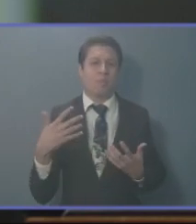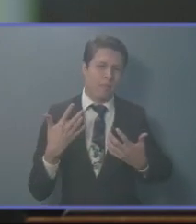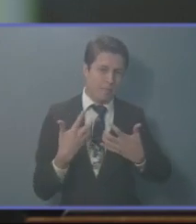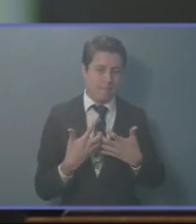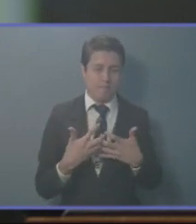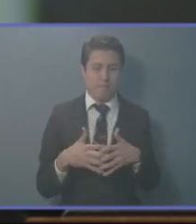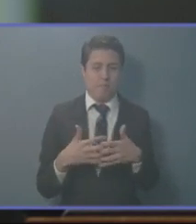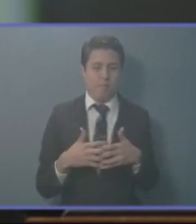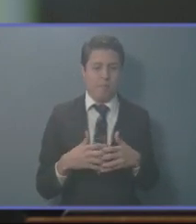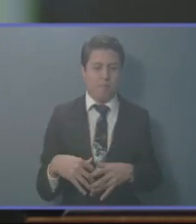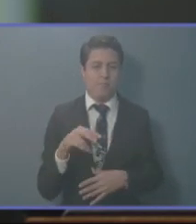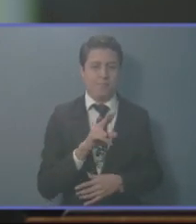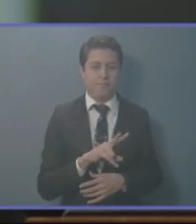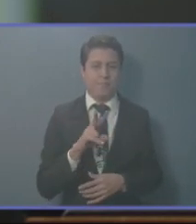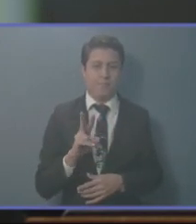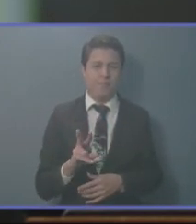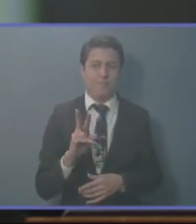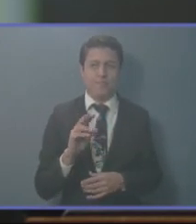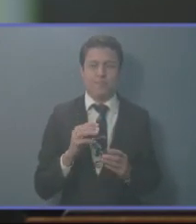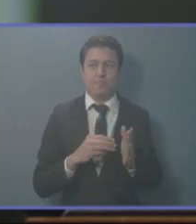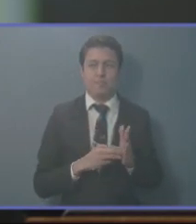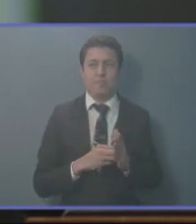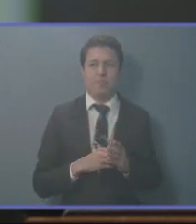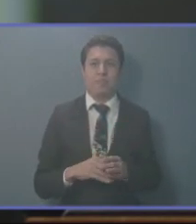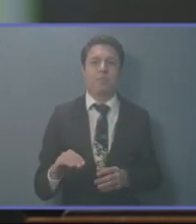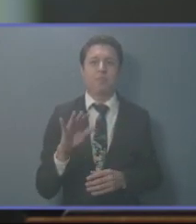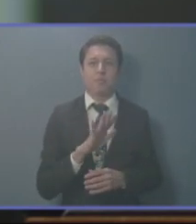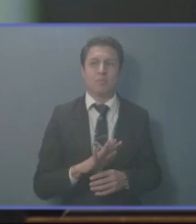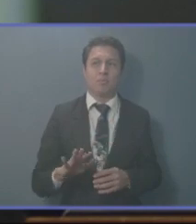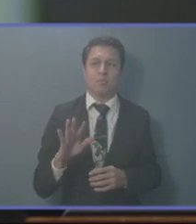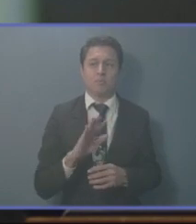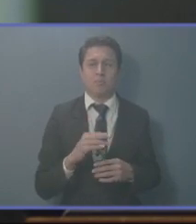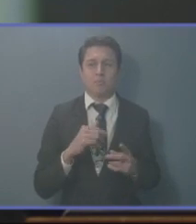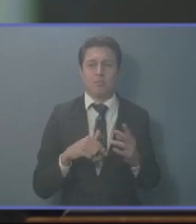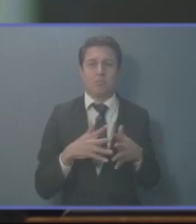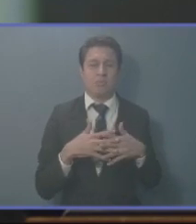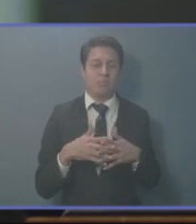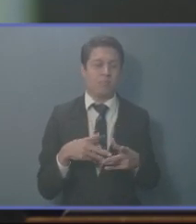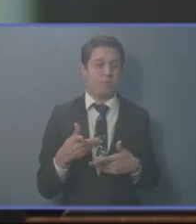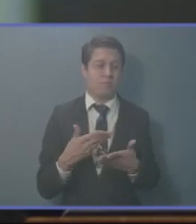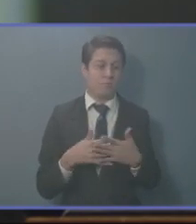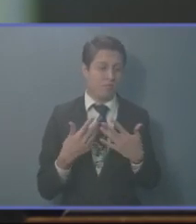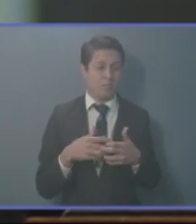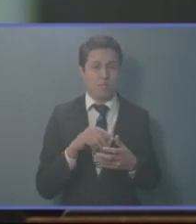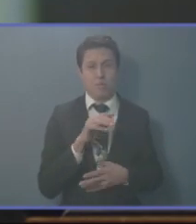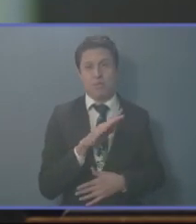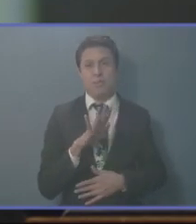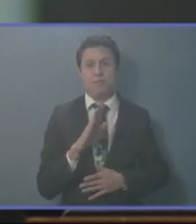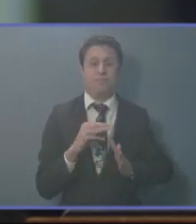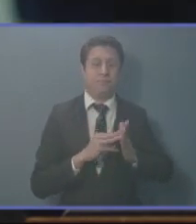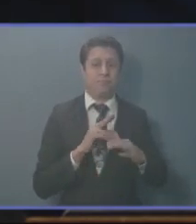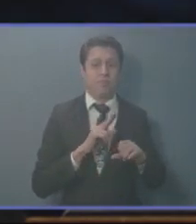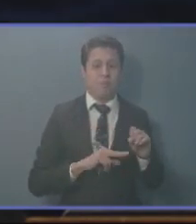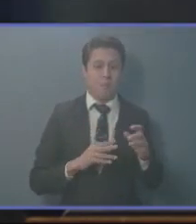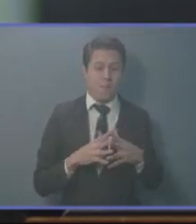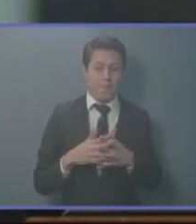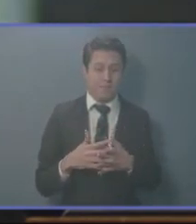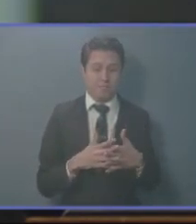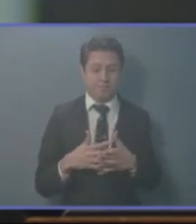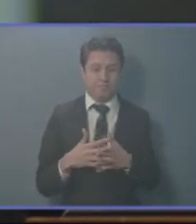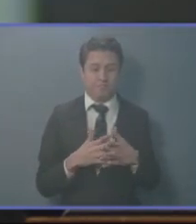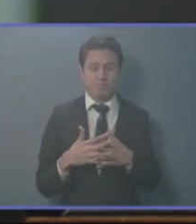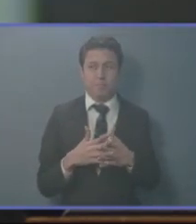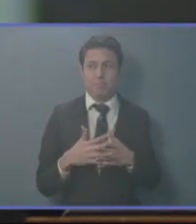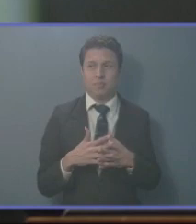de $22.500 de los Estados Unidos de América, para un total por empresa de $45.000 de los Estados Unidos de